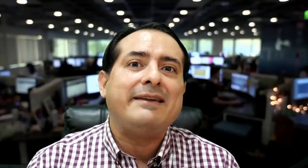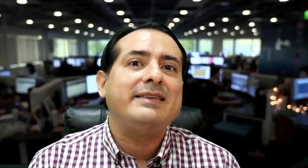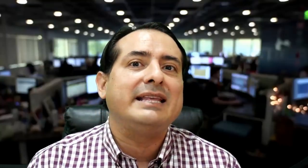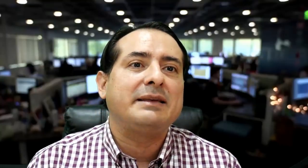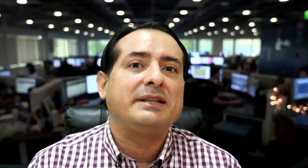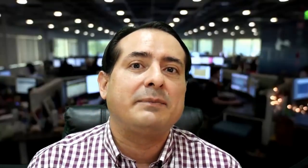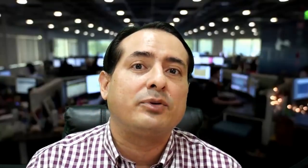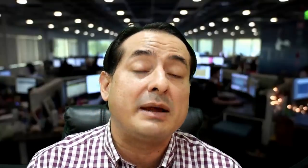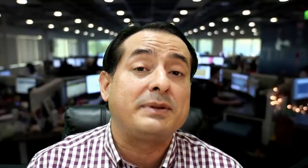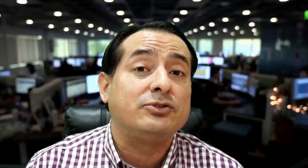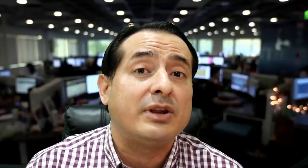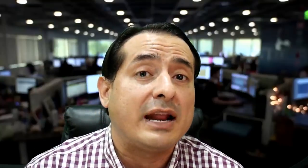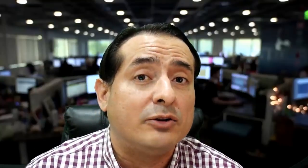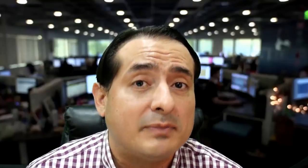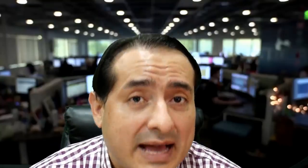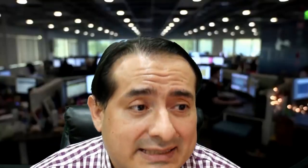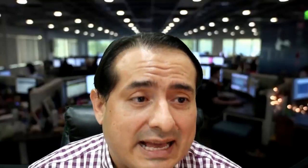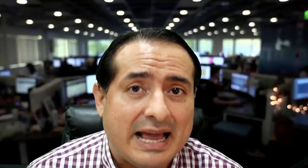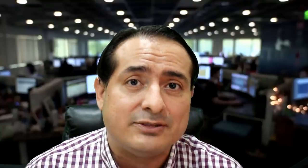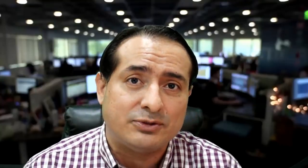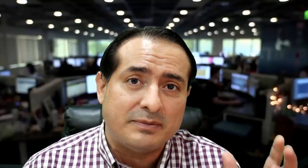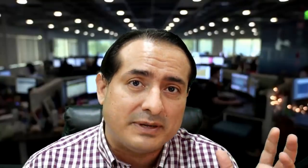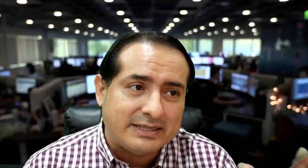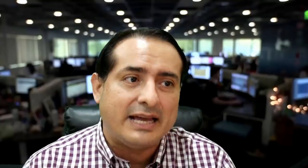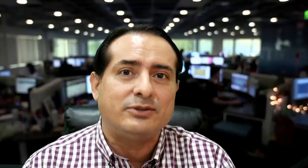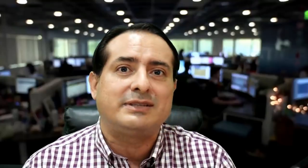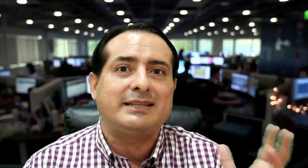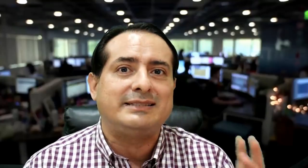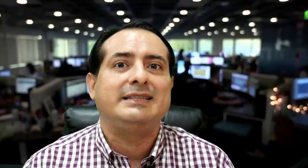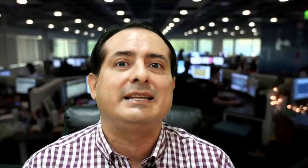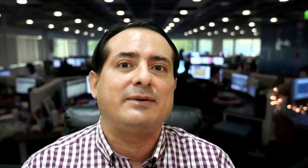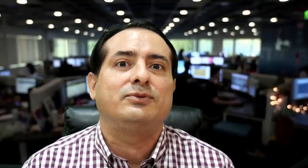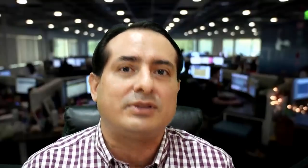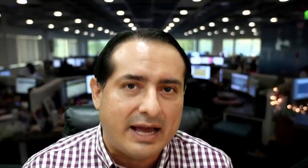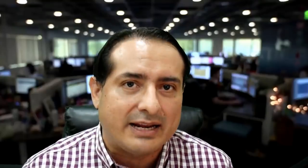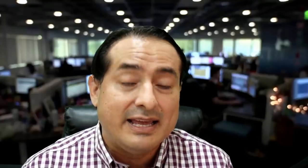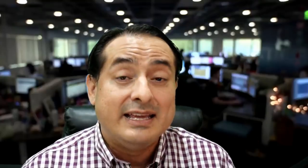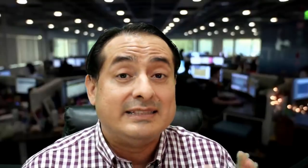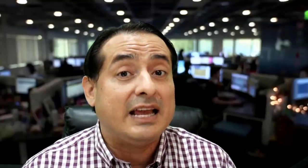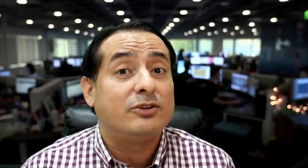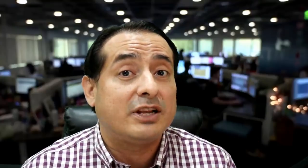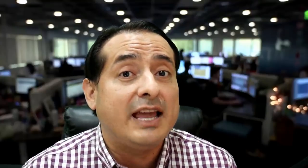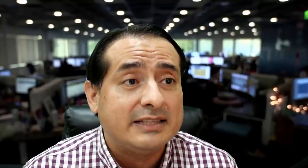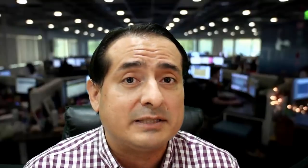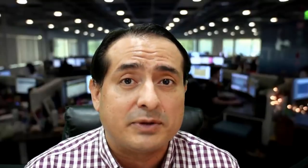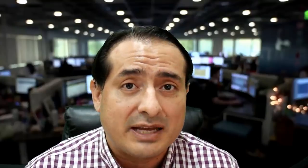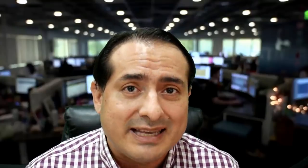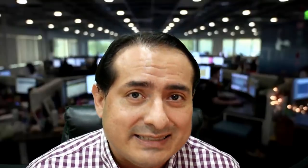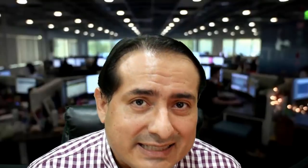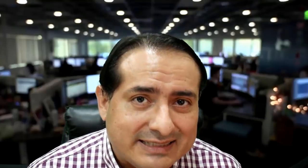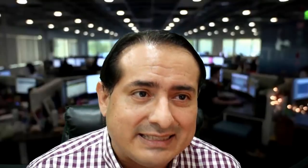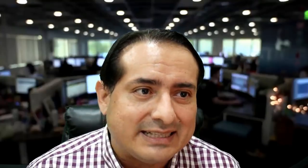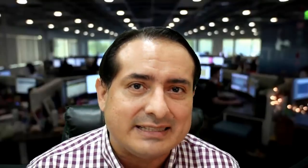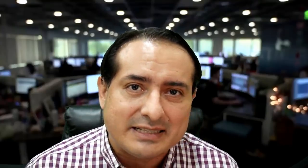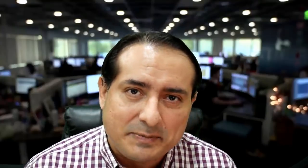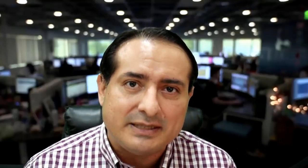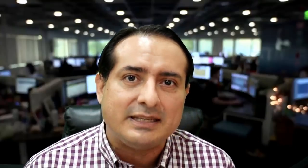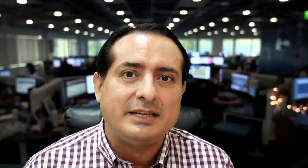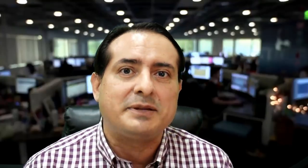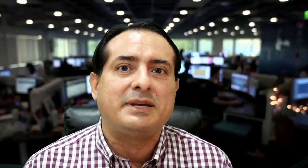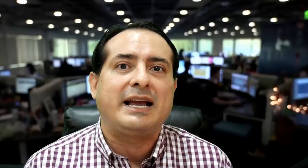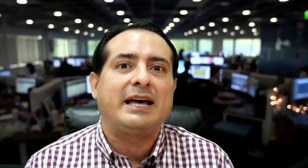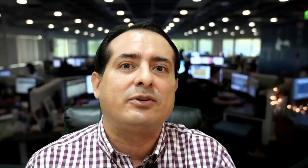y evidentemente podrá presionar más a estos empresarios que deciden abusar de los clientes porque aquí el chiste es que se